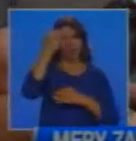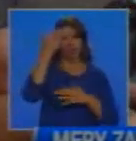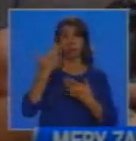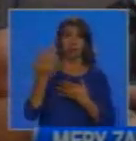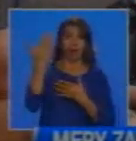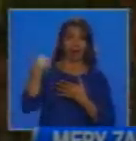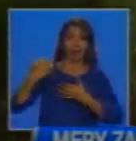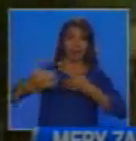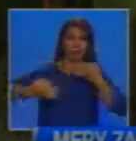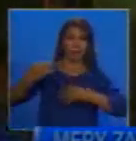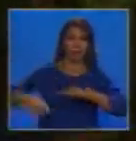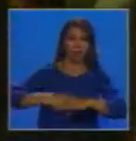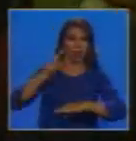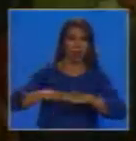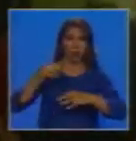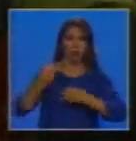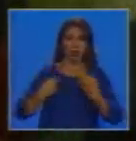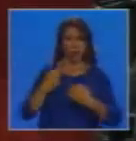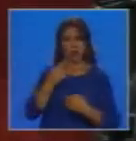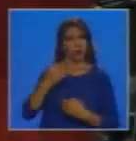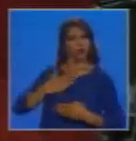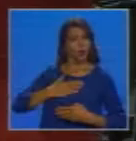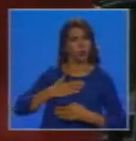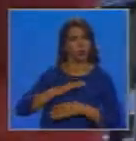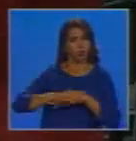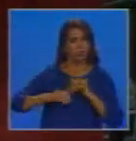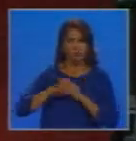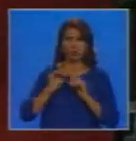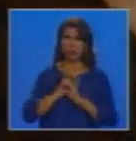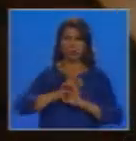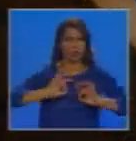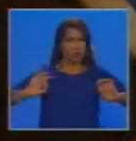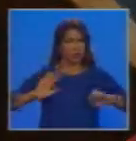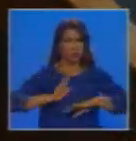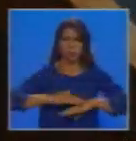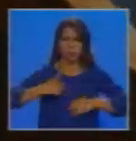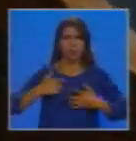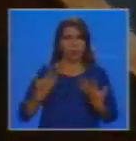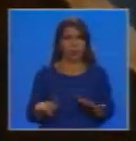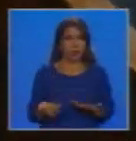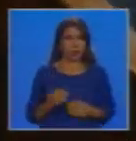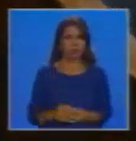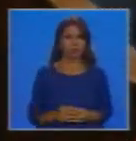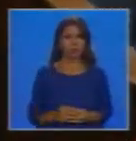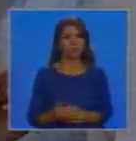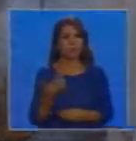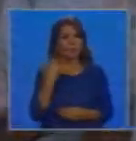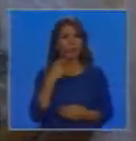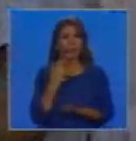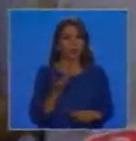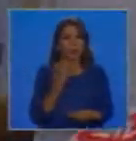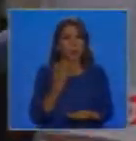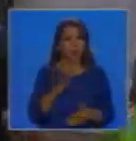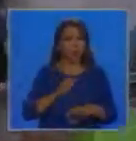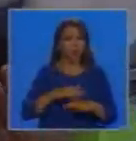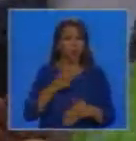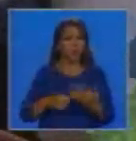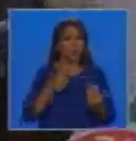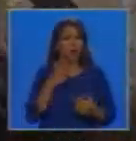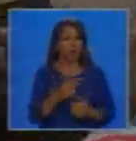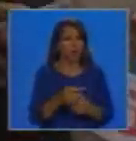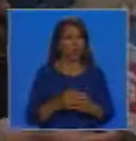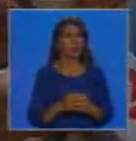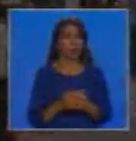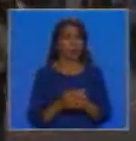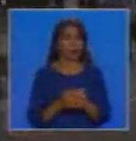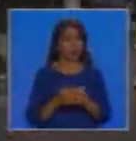declaró inocente. Ella fue acusada de rebelión y sabotaje por supuestamente haber incitado a estudiantes del Colegio Aguirre